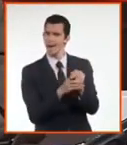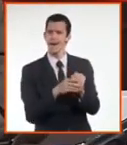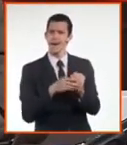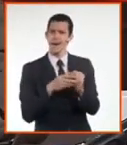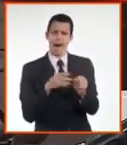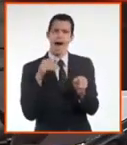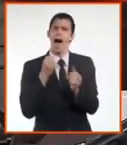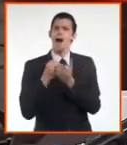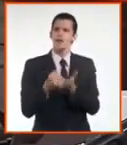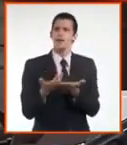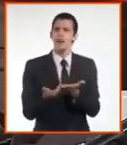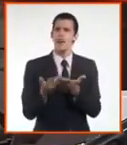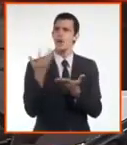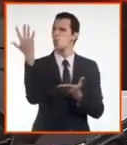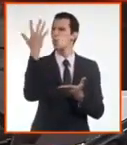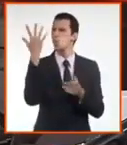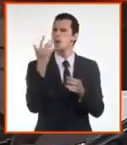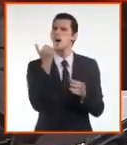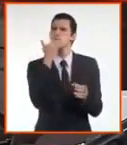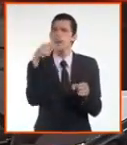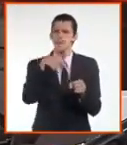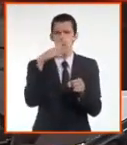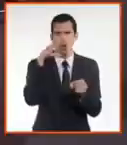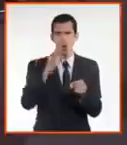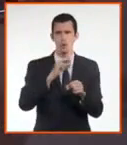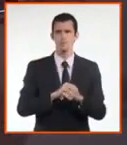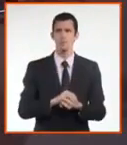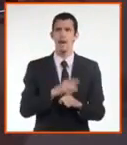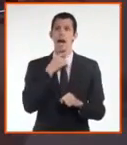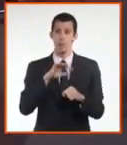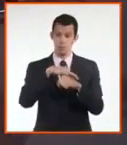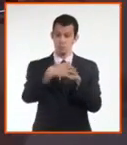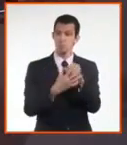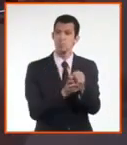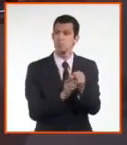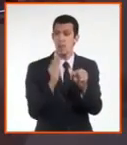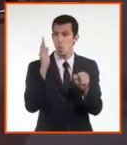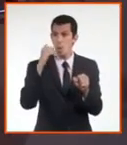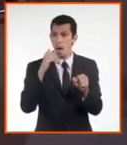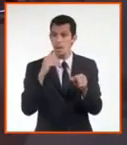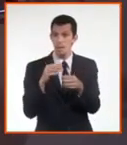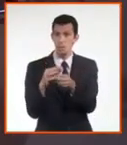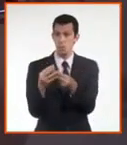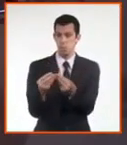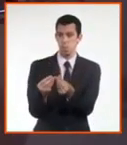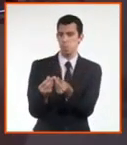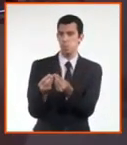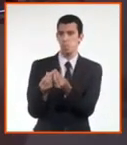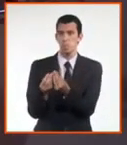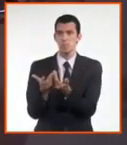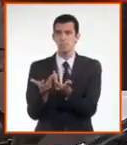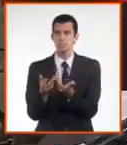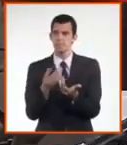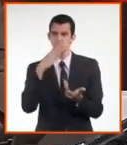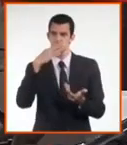de materia prima ahorita no referían a vicepresidente se refería el prenatal es presentar lleva 14 materias primas